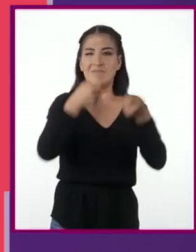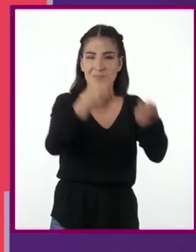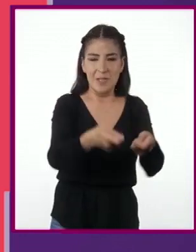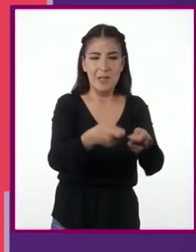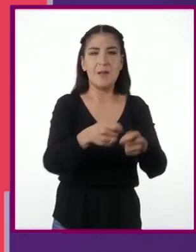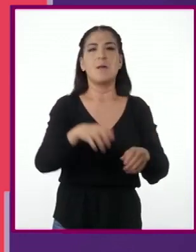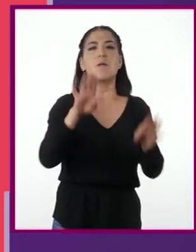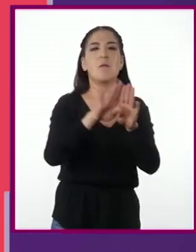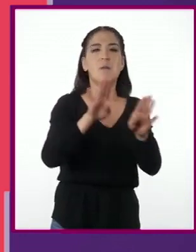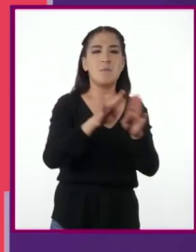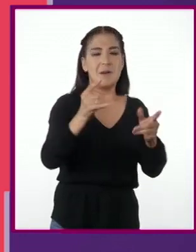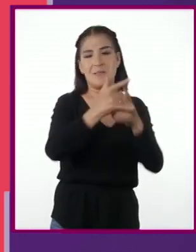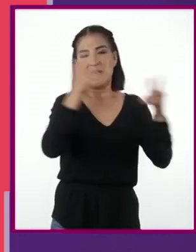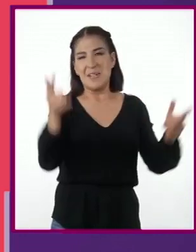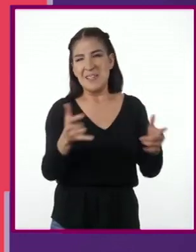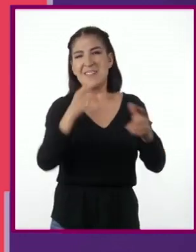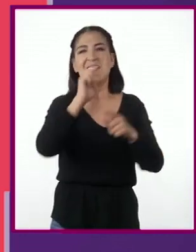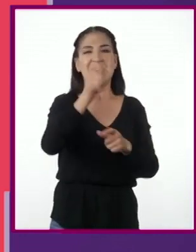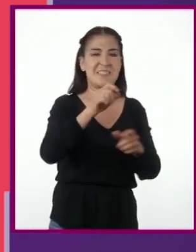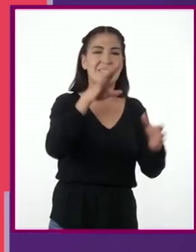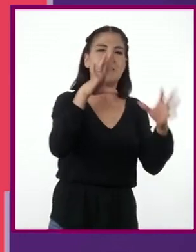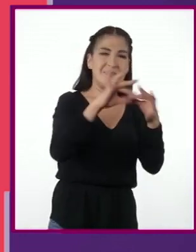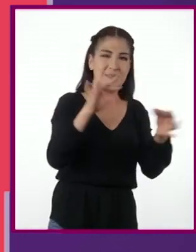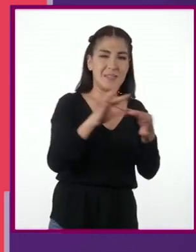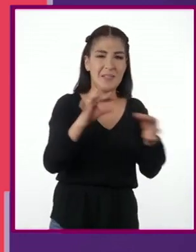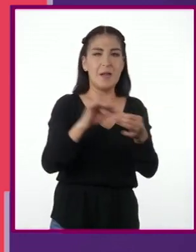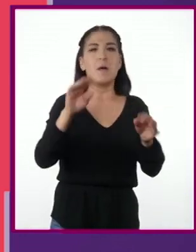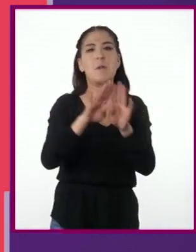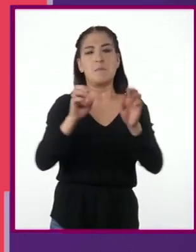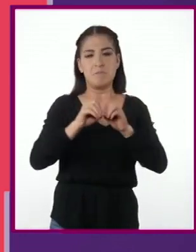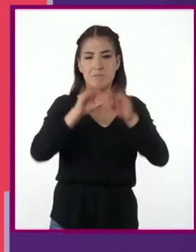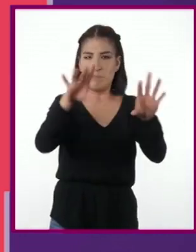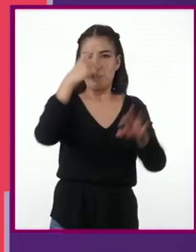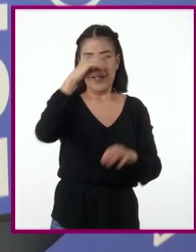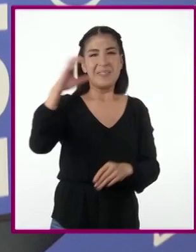monografías, artículos de divulgación y otros.